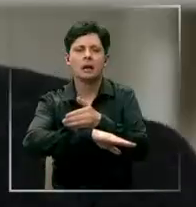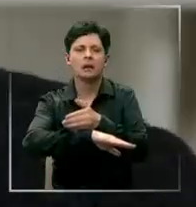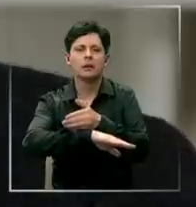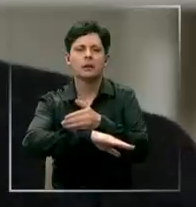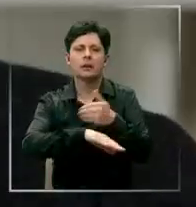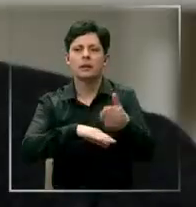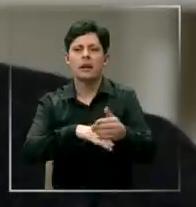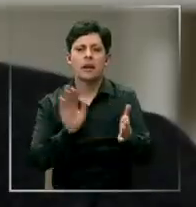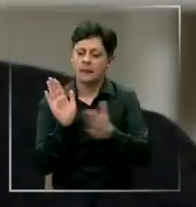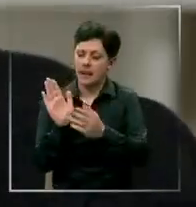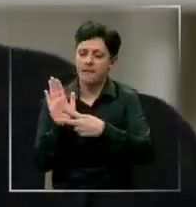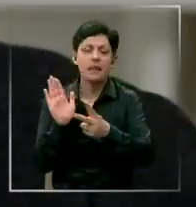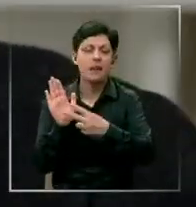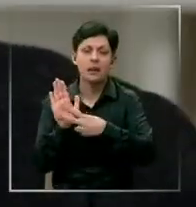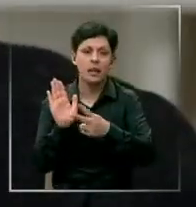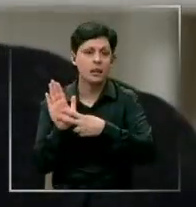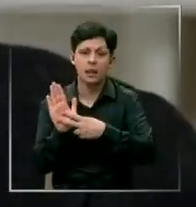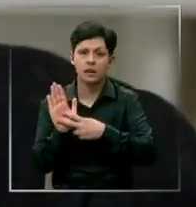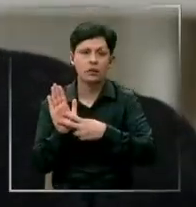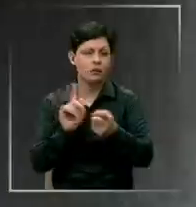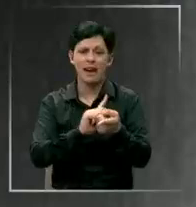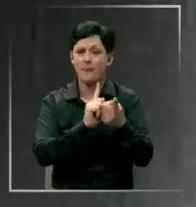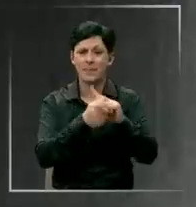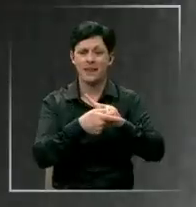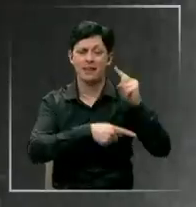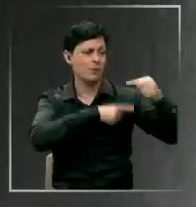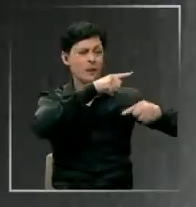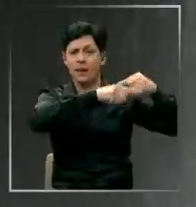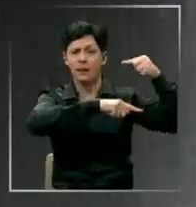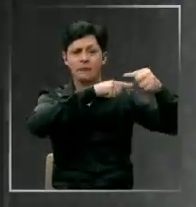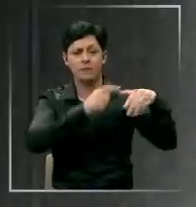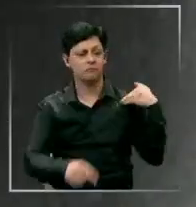porque esa verdad tampoco va a cambiar mucho la historia.